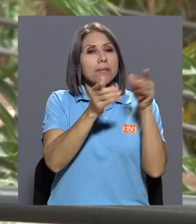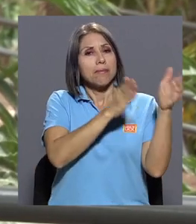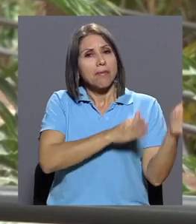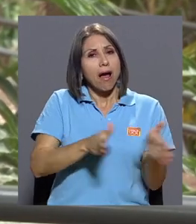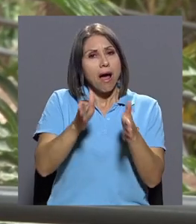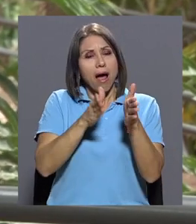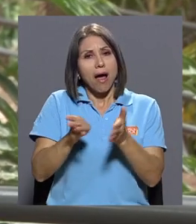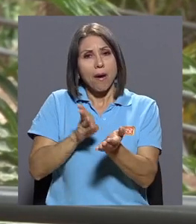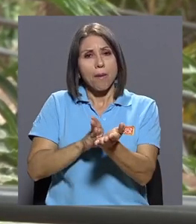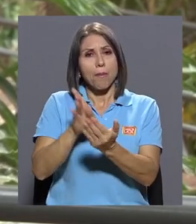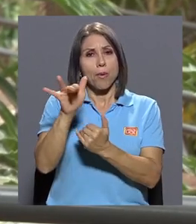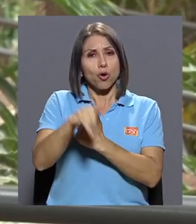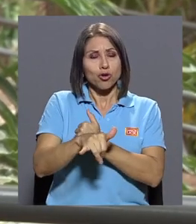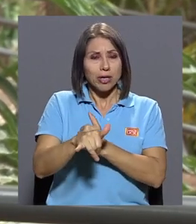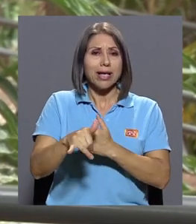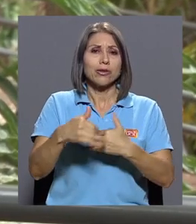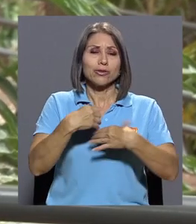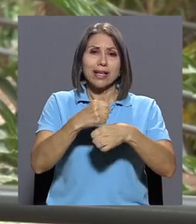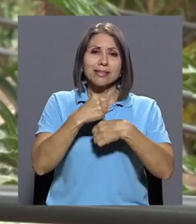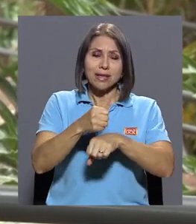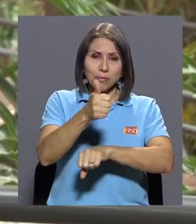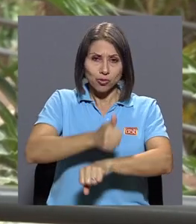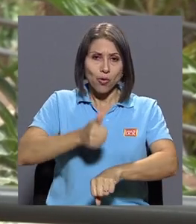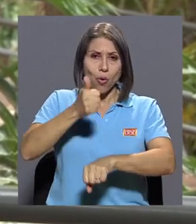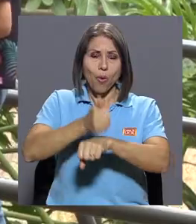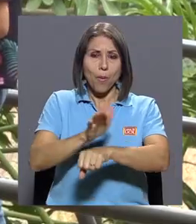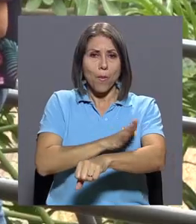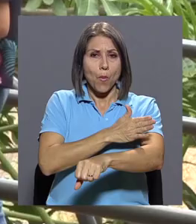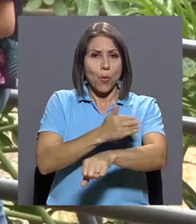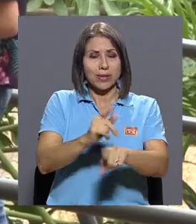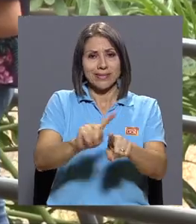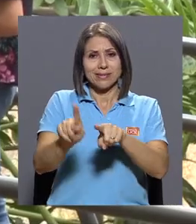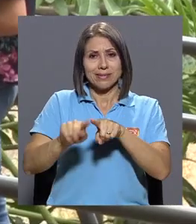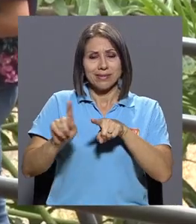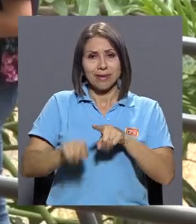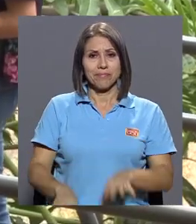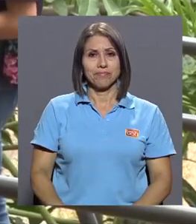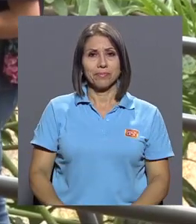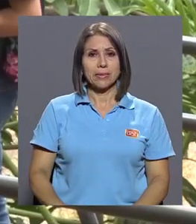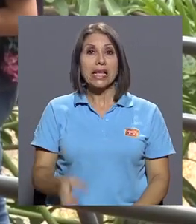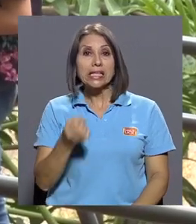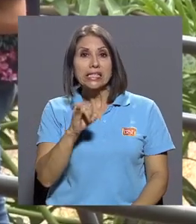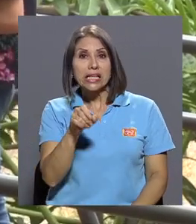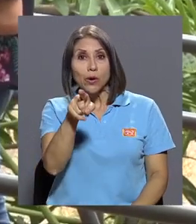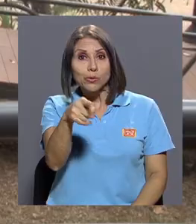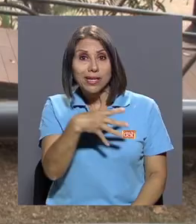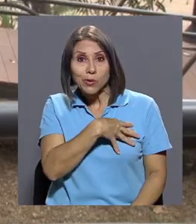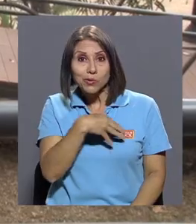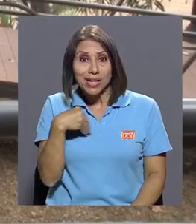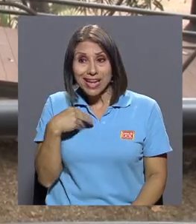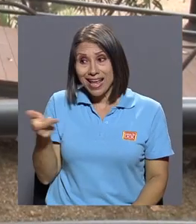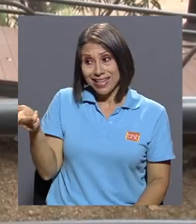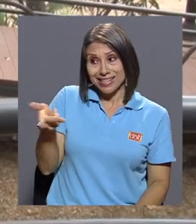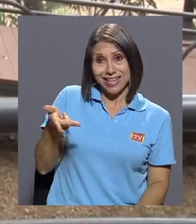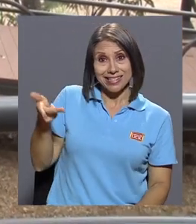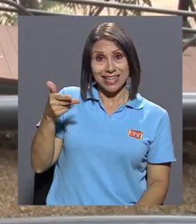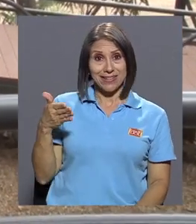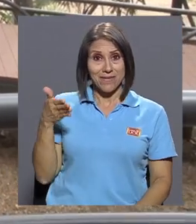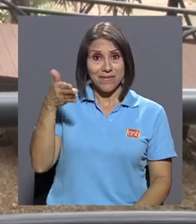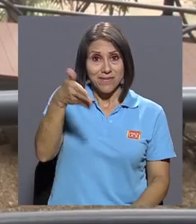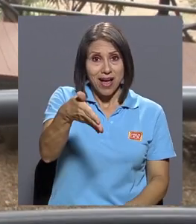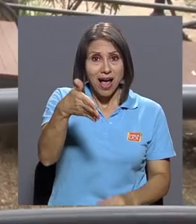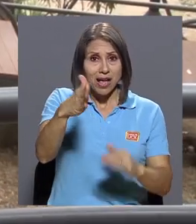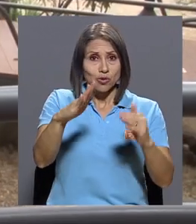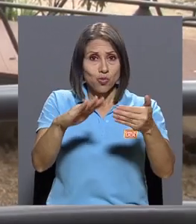nuestros proyectos, montamos música, entre otras cosas. Si a usted le gustaría que ellas visiten su